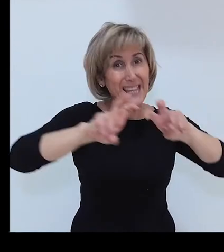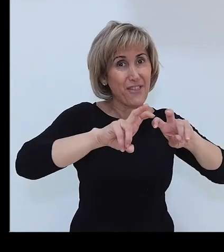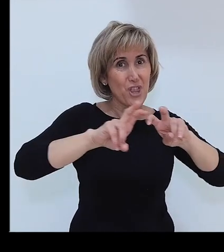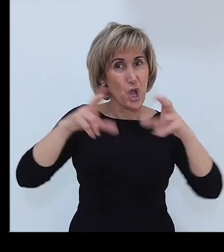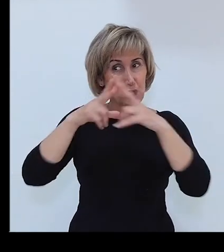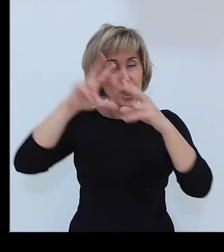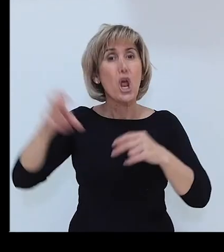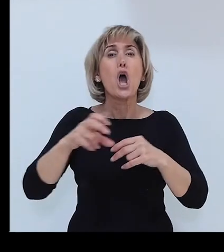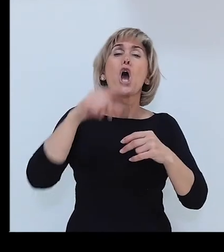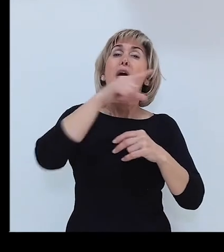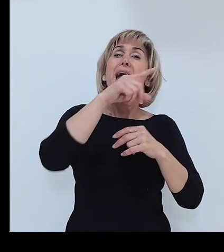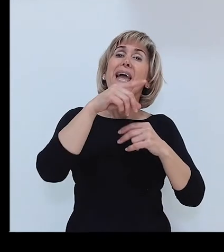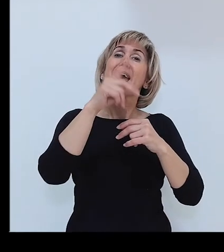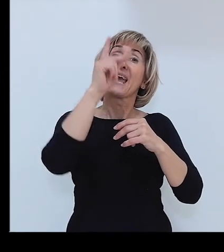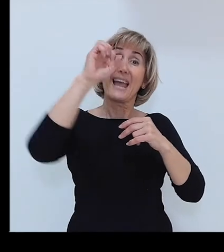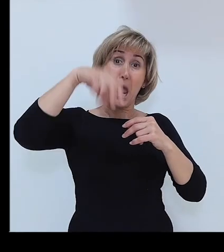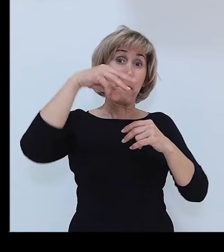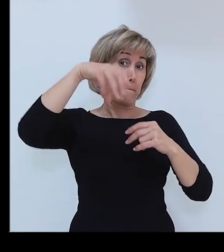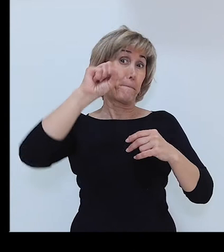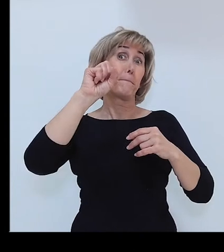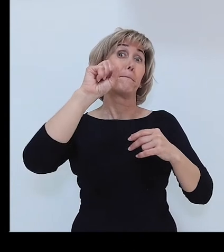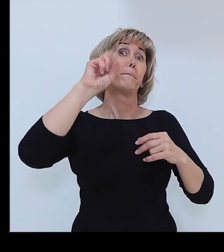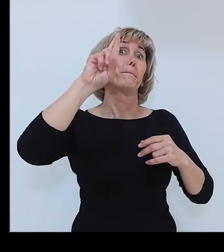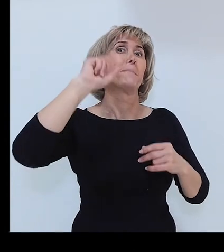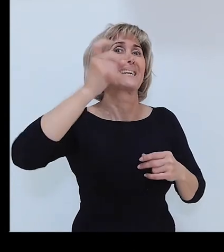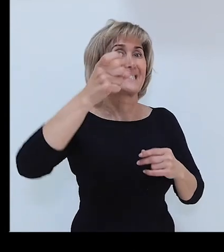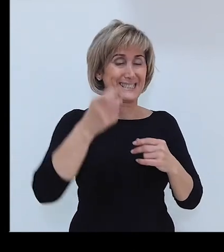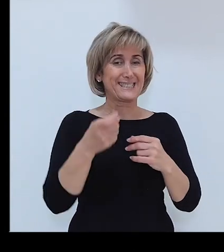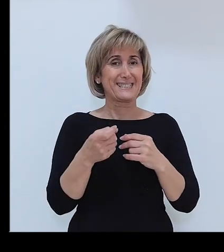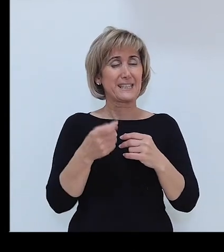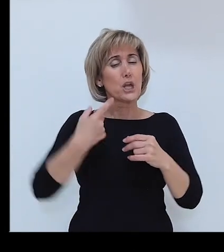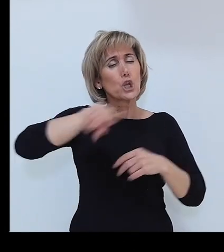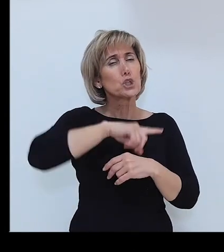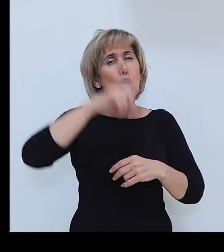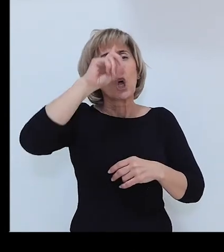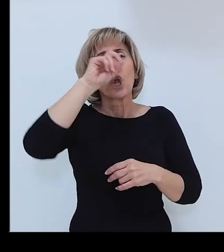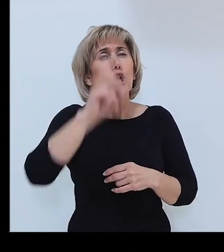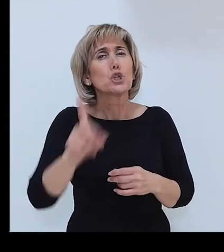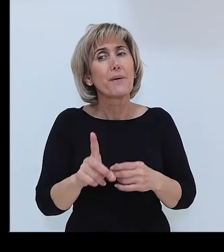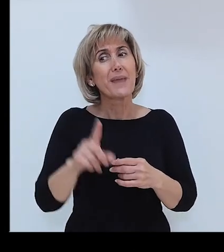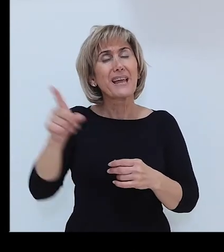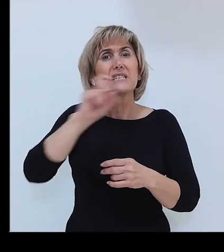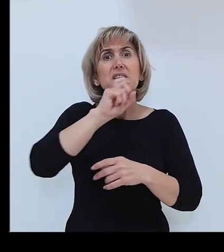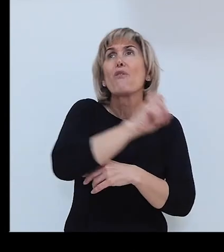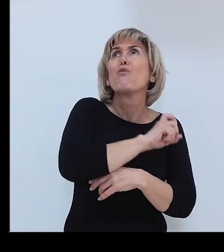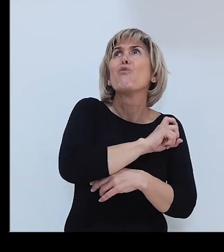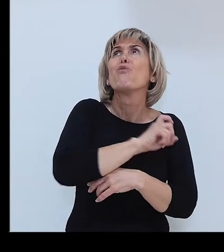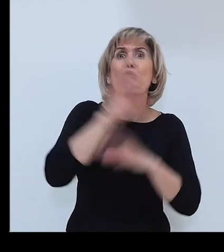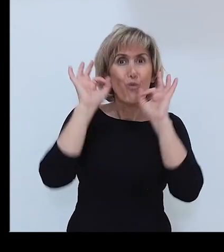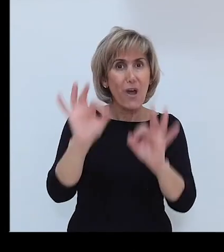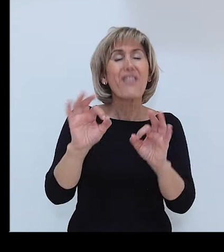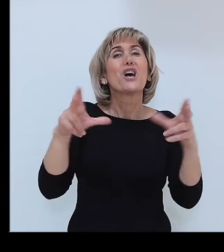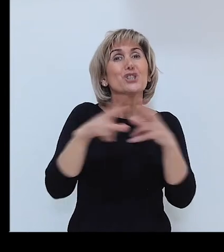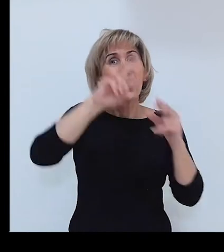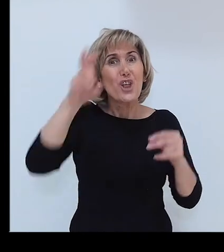sociología con Karl Marx, con Max Weber, ¿verdad? Pero desde luego no sabíamos